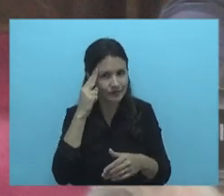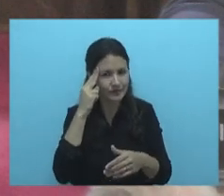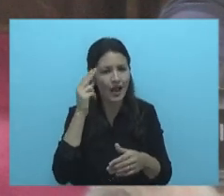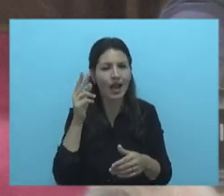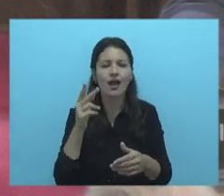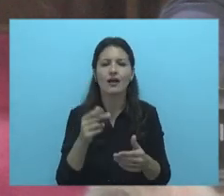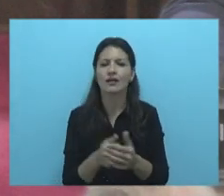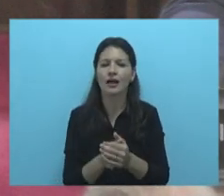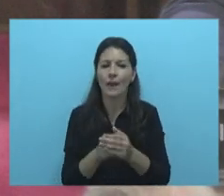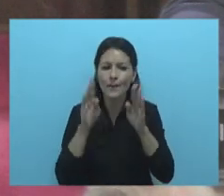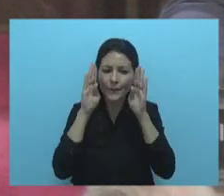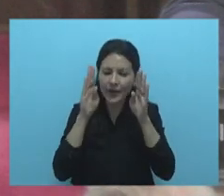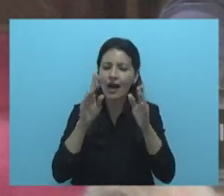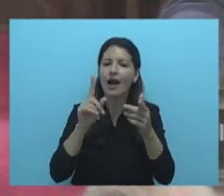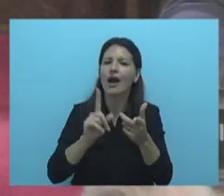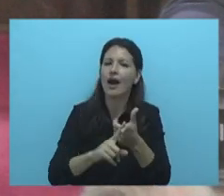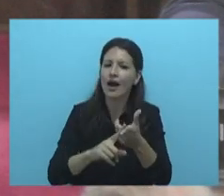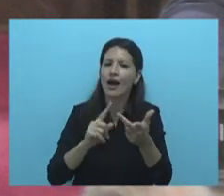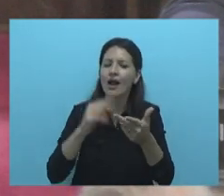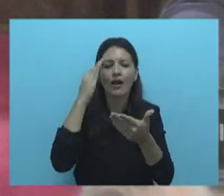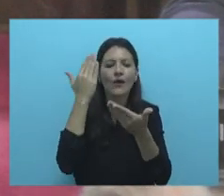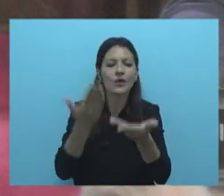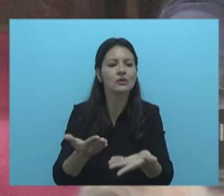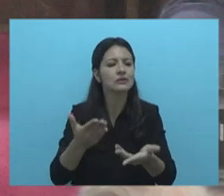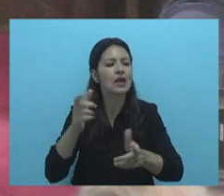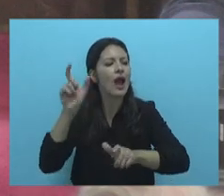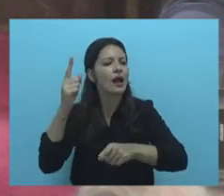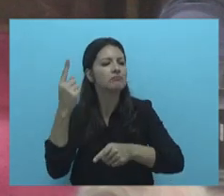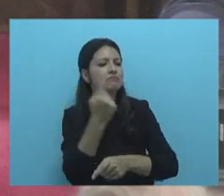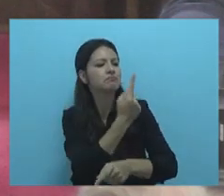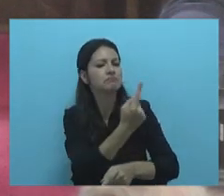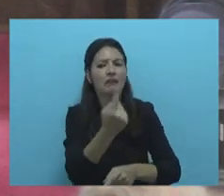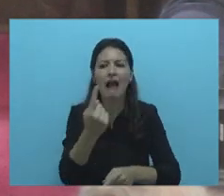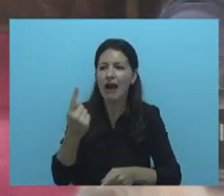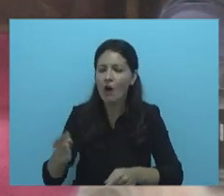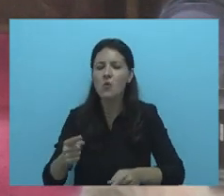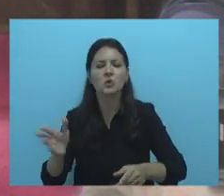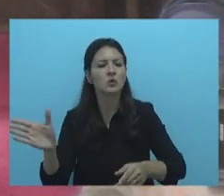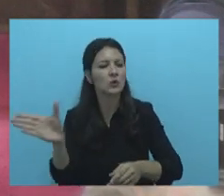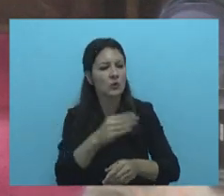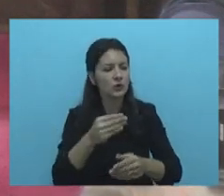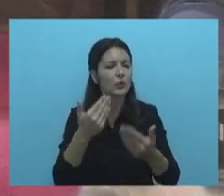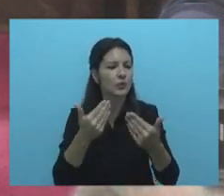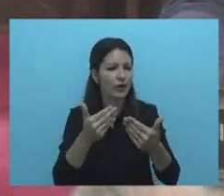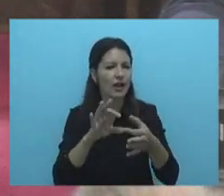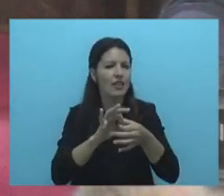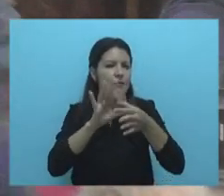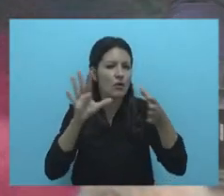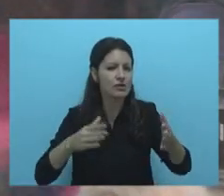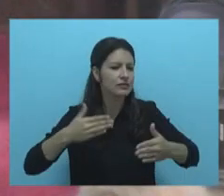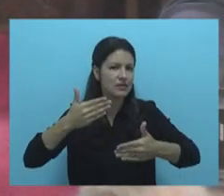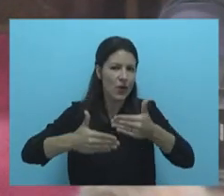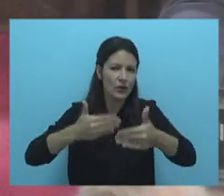escucha y a partir de ahí el reconocimiento de cada uno de los valores democráticos que van